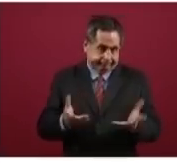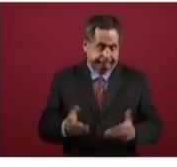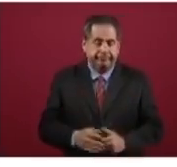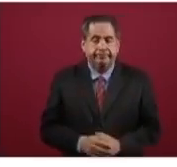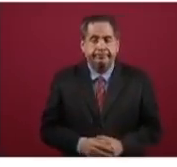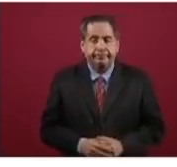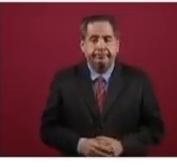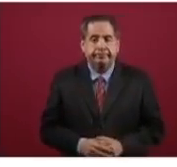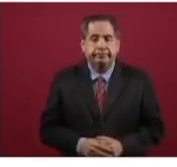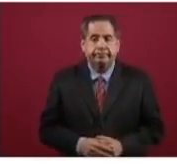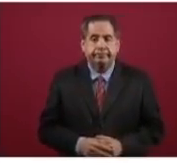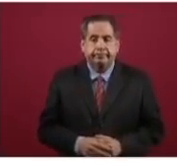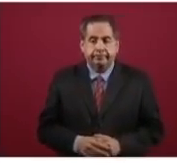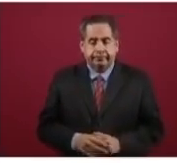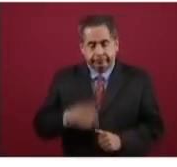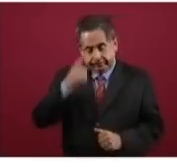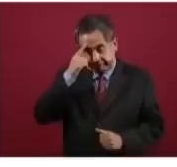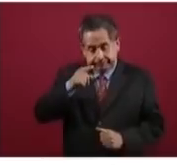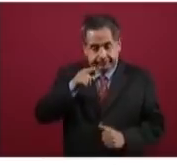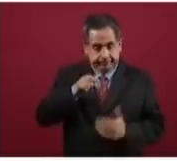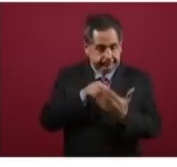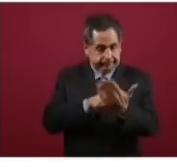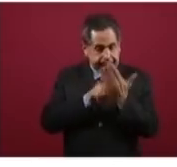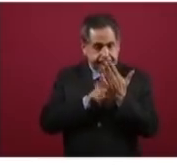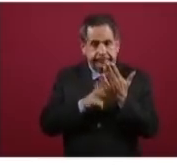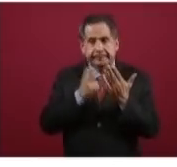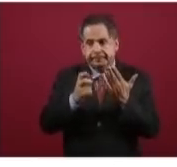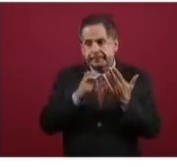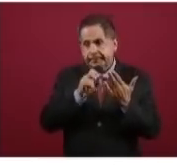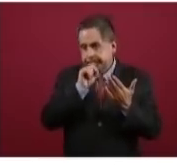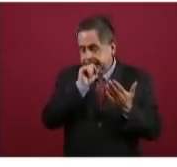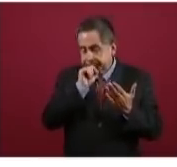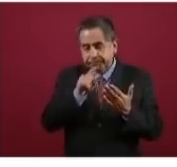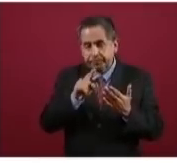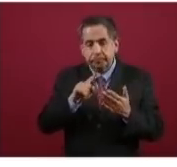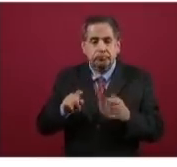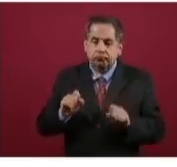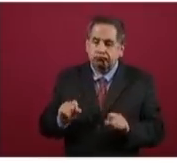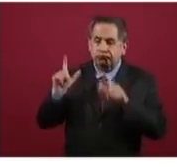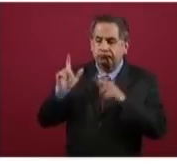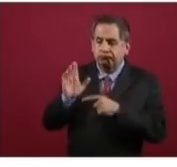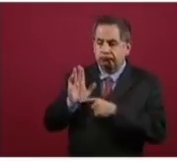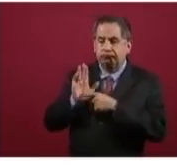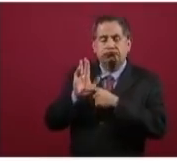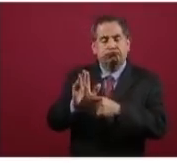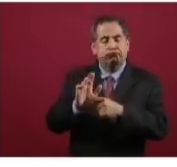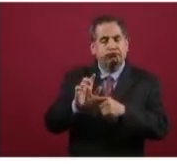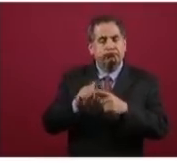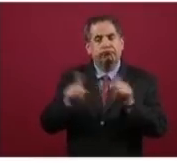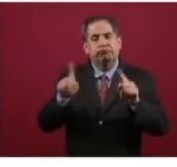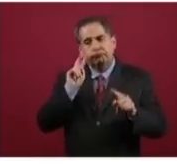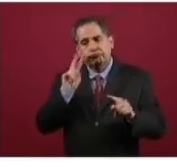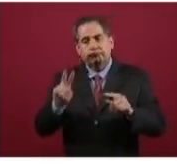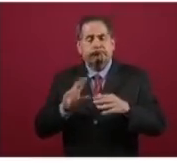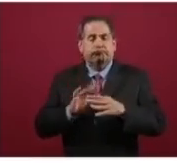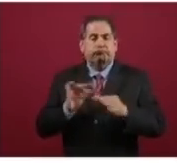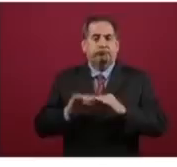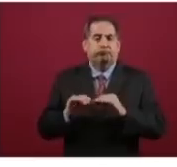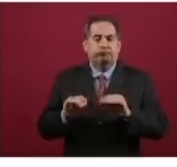un poquito inspirados en esta clasificación es que presentamos una forma distinta de